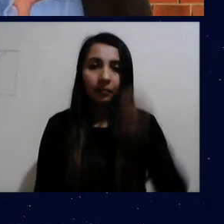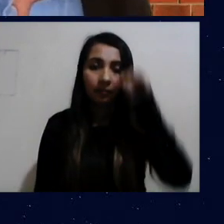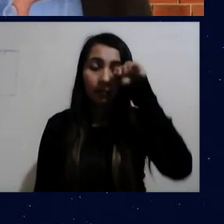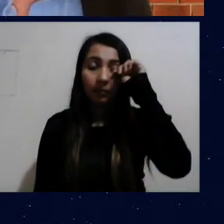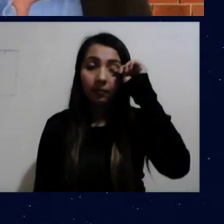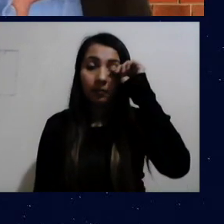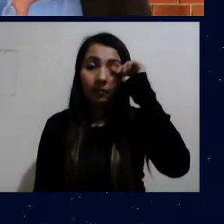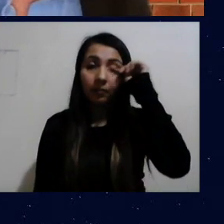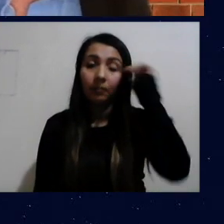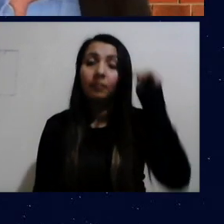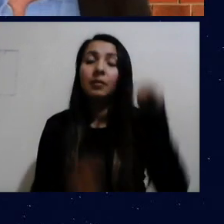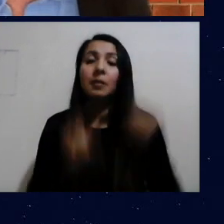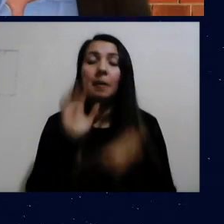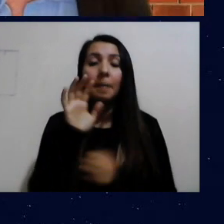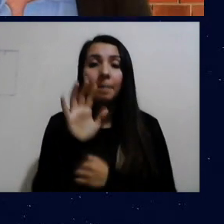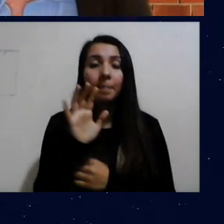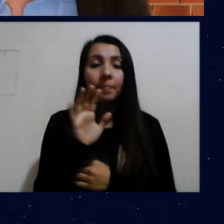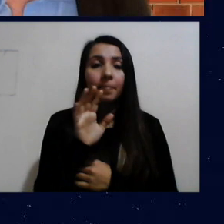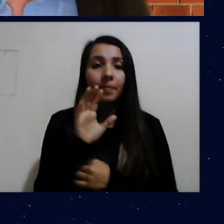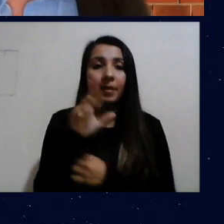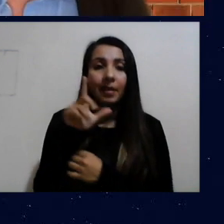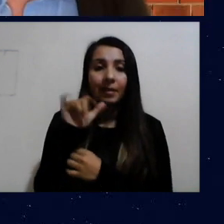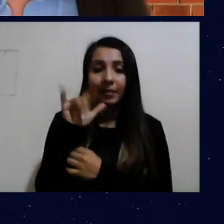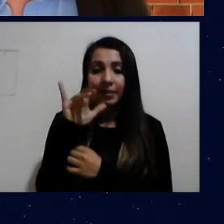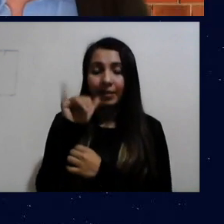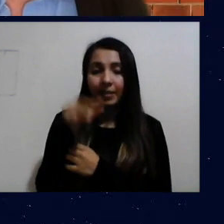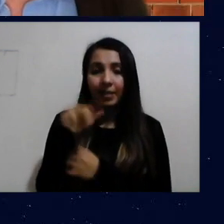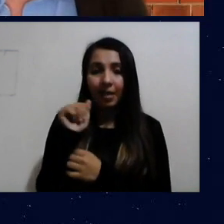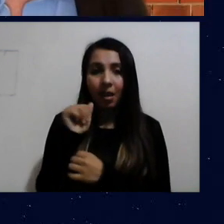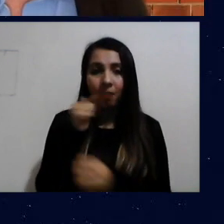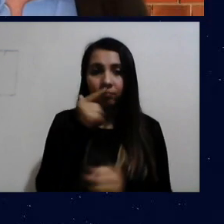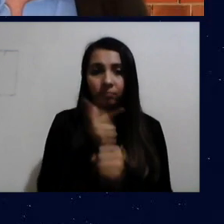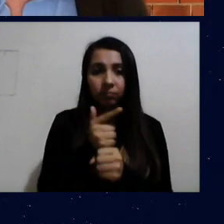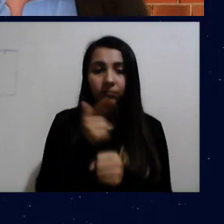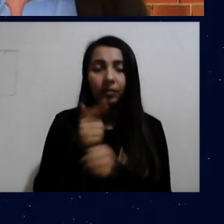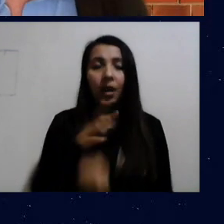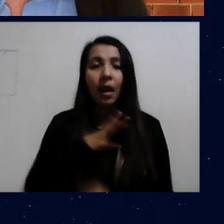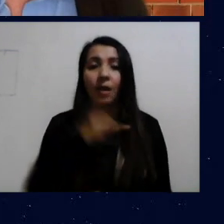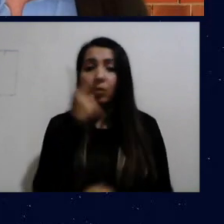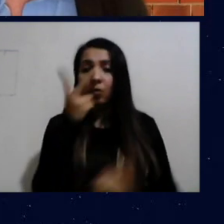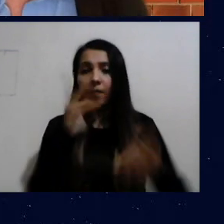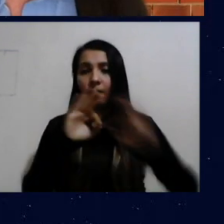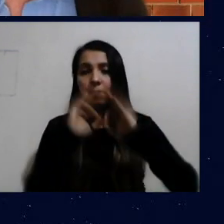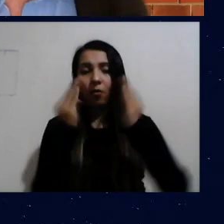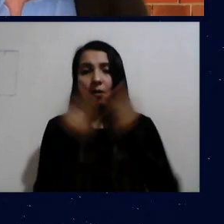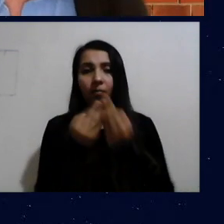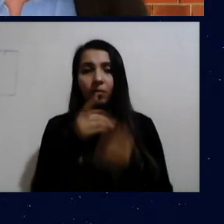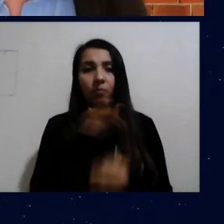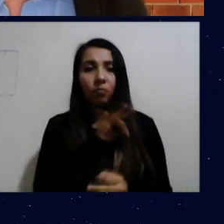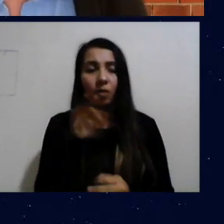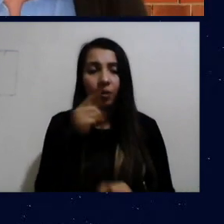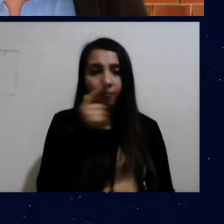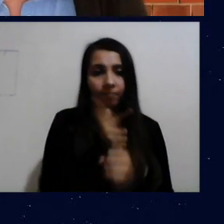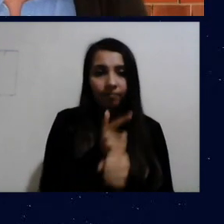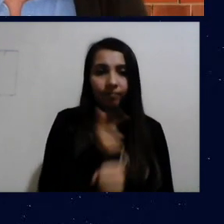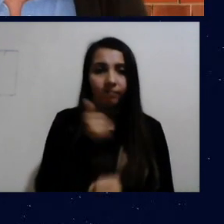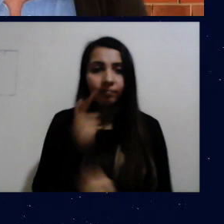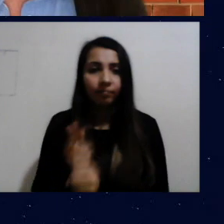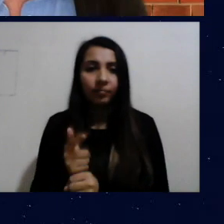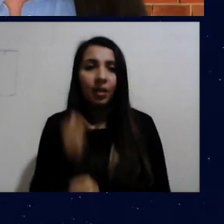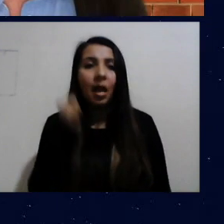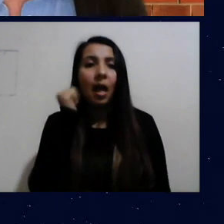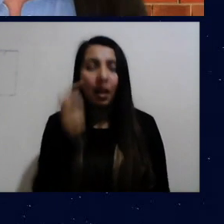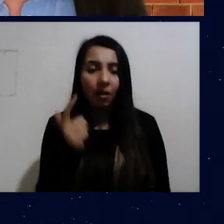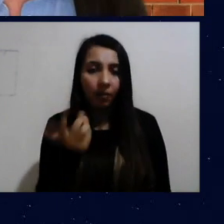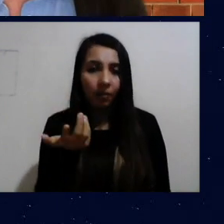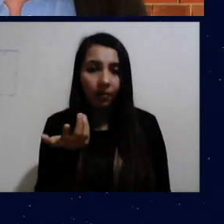hay dos maneras en las cuales tú puedes intentar detectar un aminoácido, ¿no? O cualquier molécula. Una es vas allá, tomas una muestra y